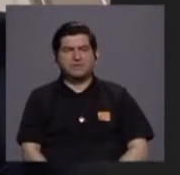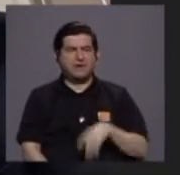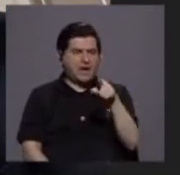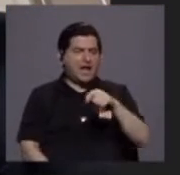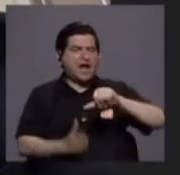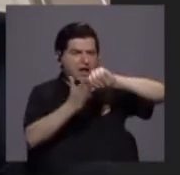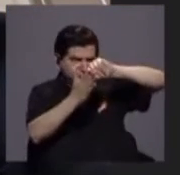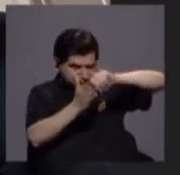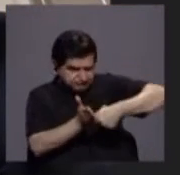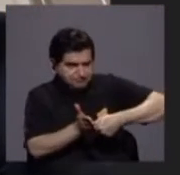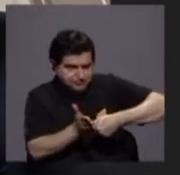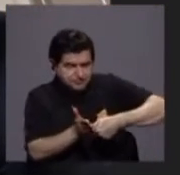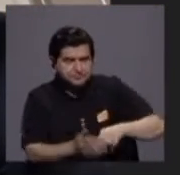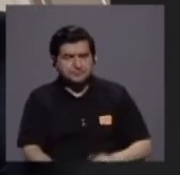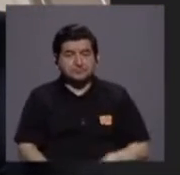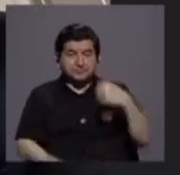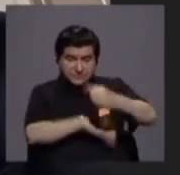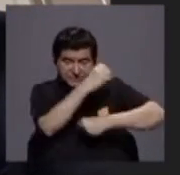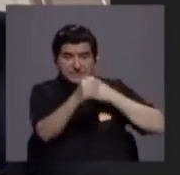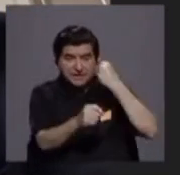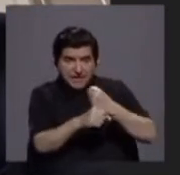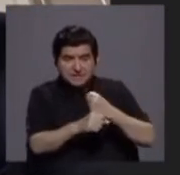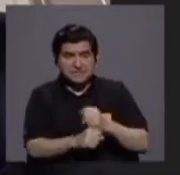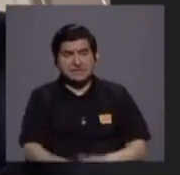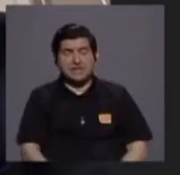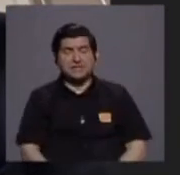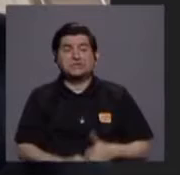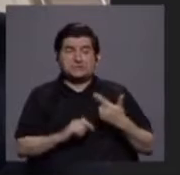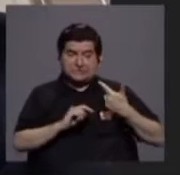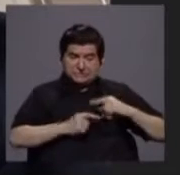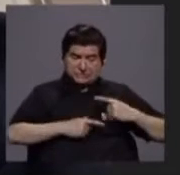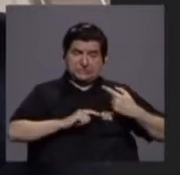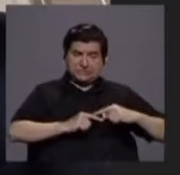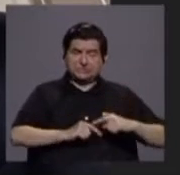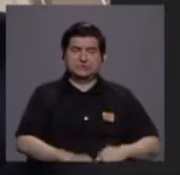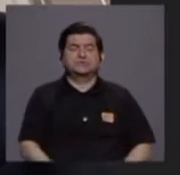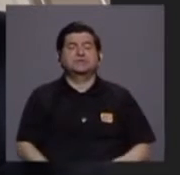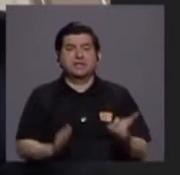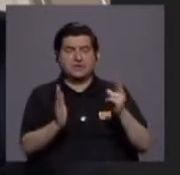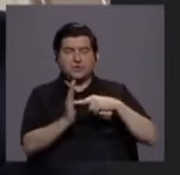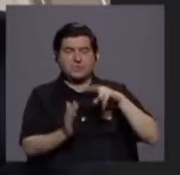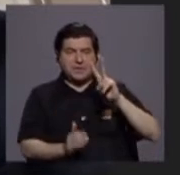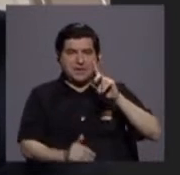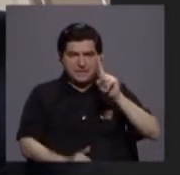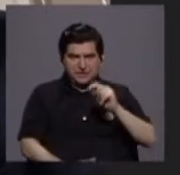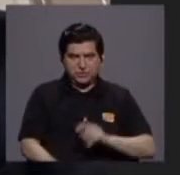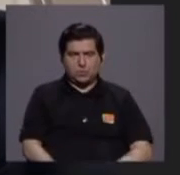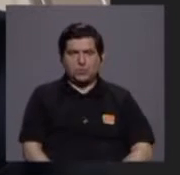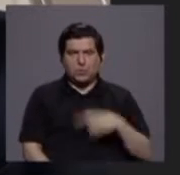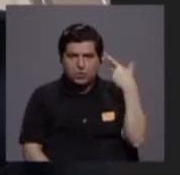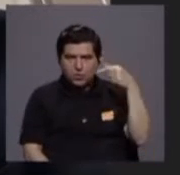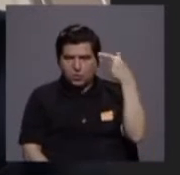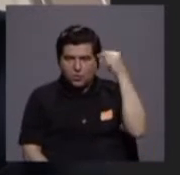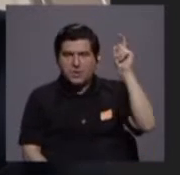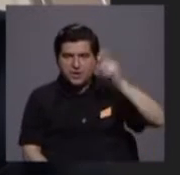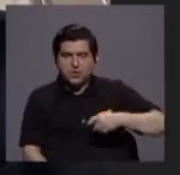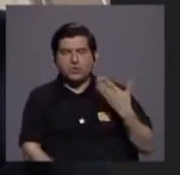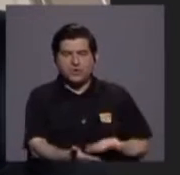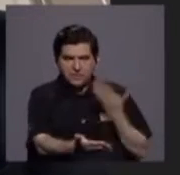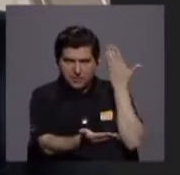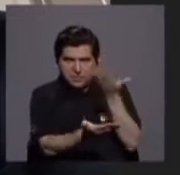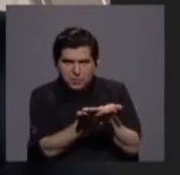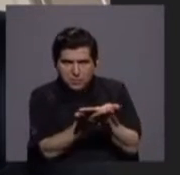que insistir que en este año, aunque sea doloroso, del 21, el gobierno tiene que